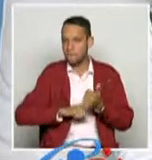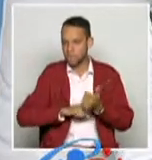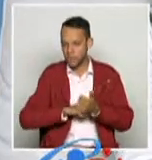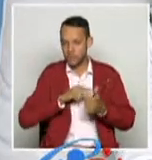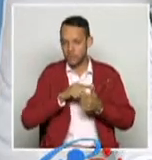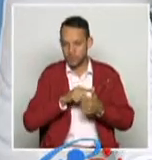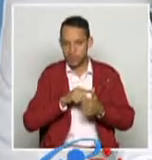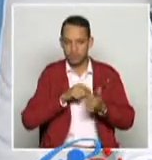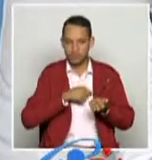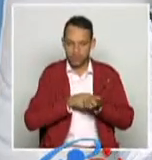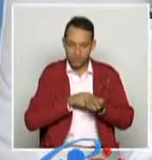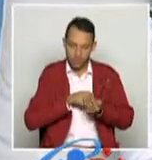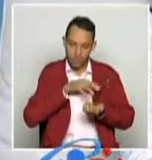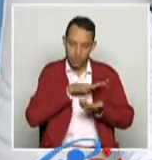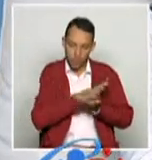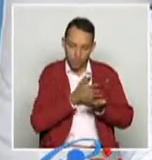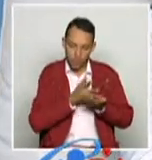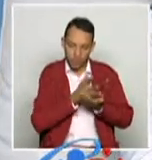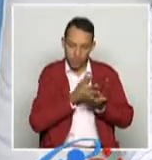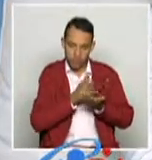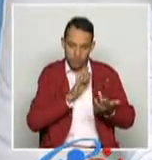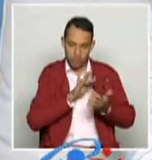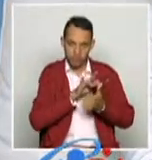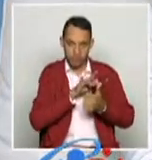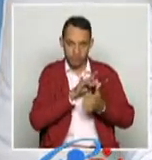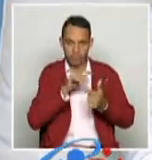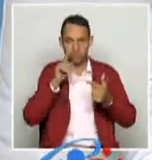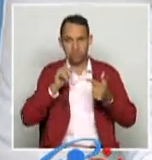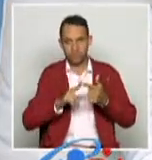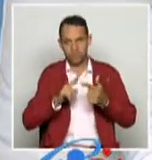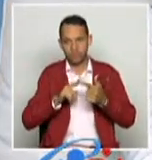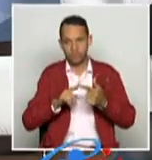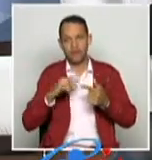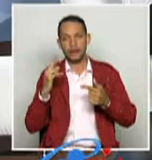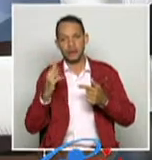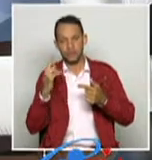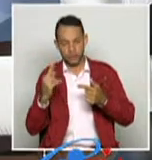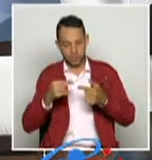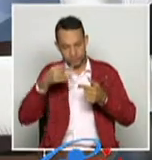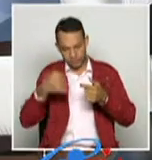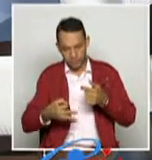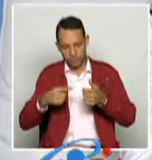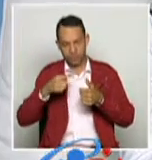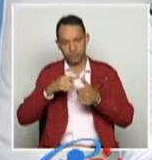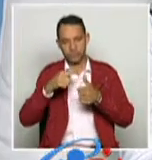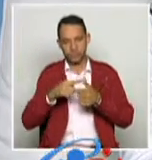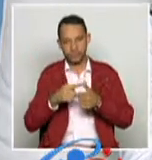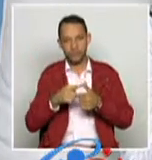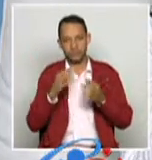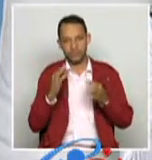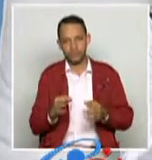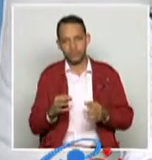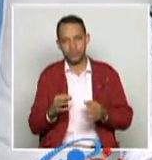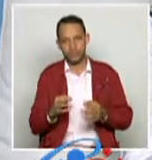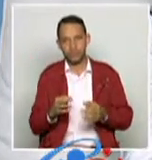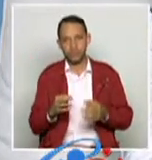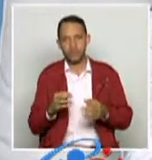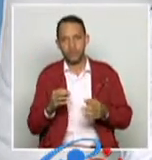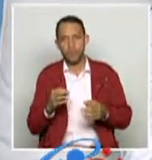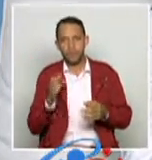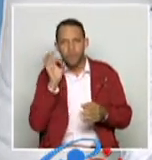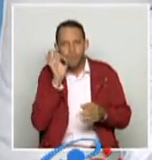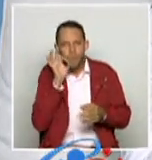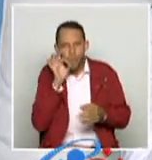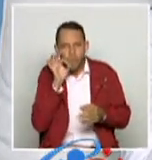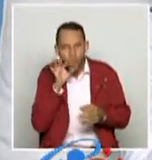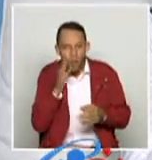que hagan sospechar la enfermedad del corazón, este es uno, ¿Qué la son cuáles? solicitud. Repitamos los signos y síntomas. Son presencia de cianosis o